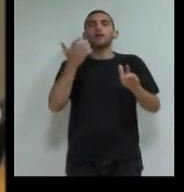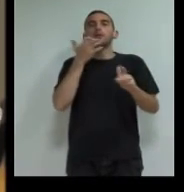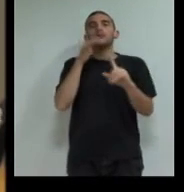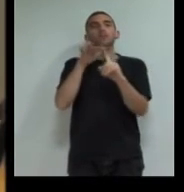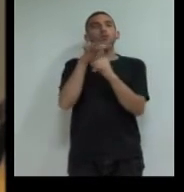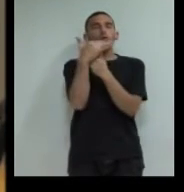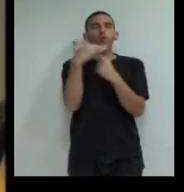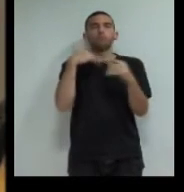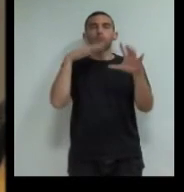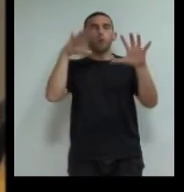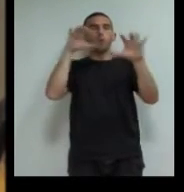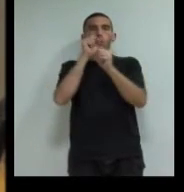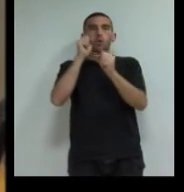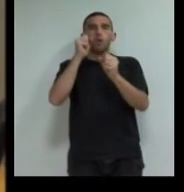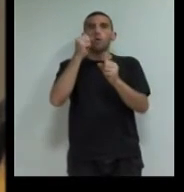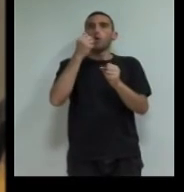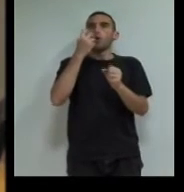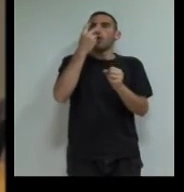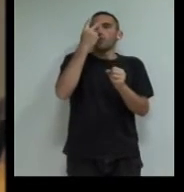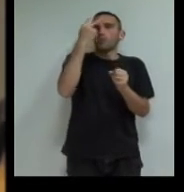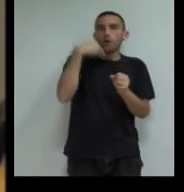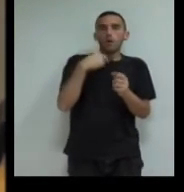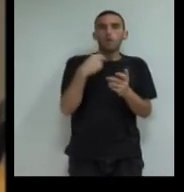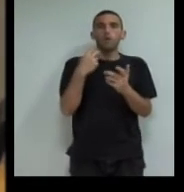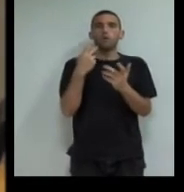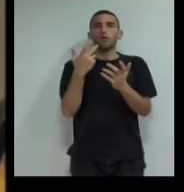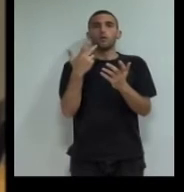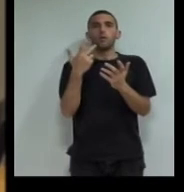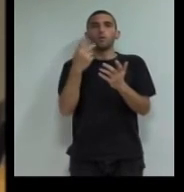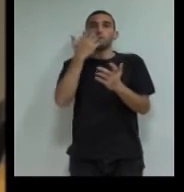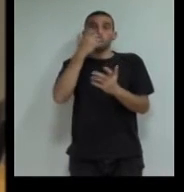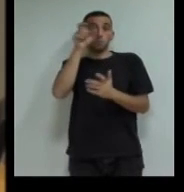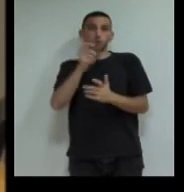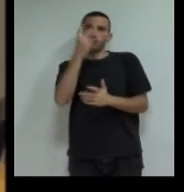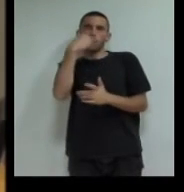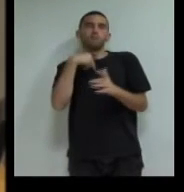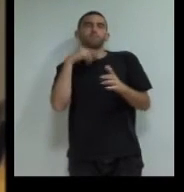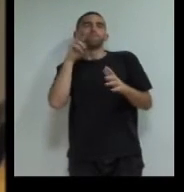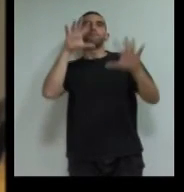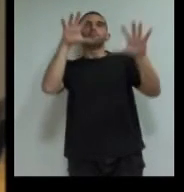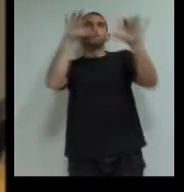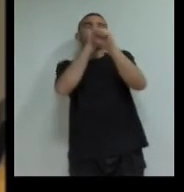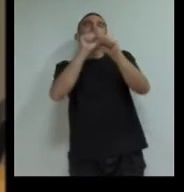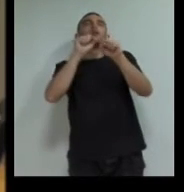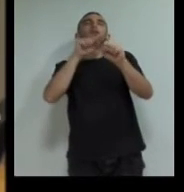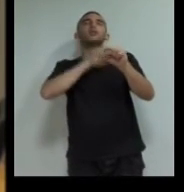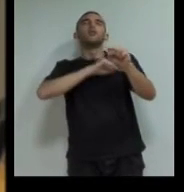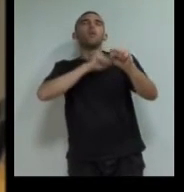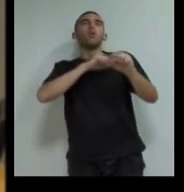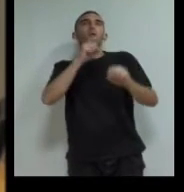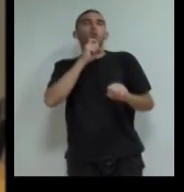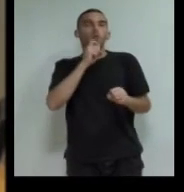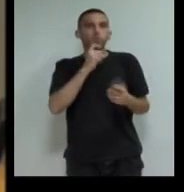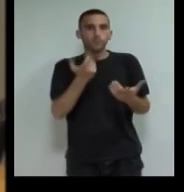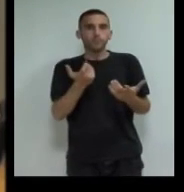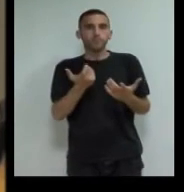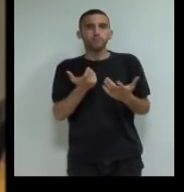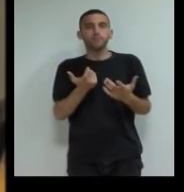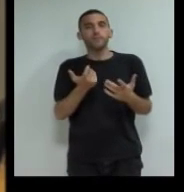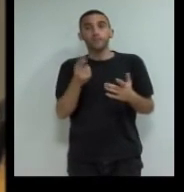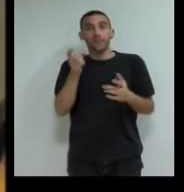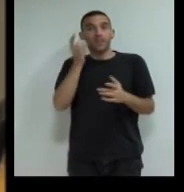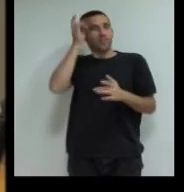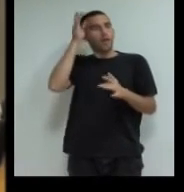una escena en la que podría estar una persona ciega y no ve qué es lo que pasa. Pues, entonces, y la idea es eso,